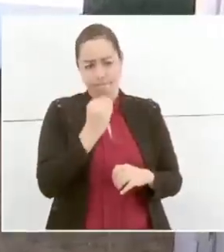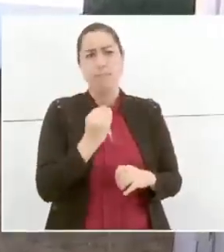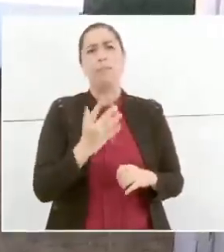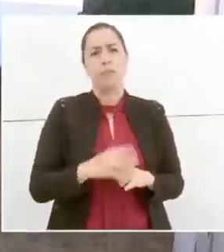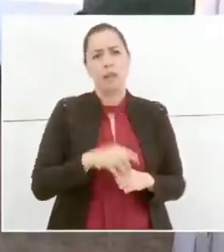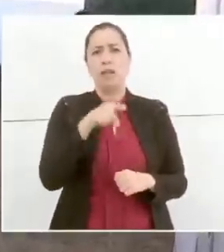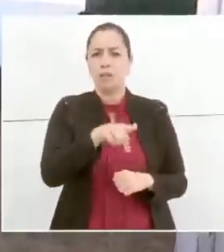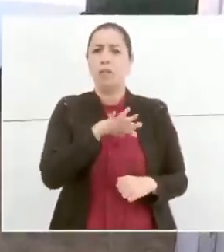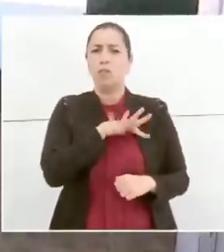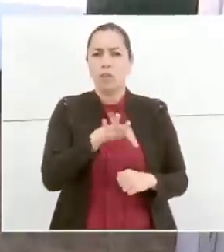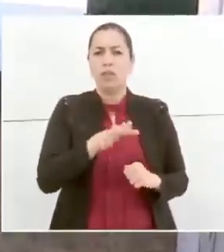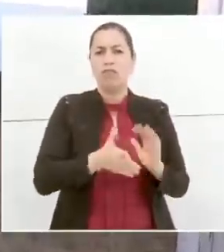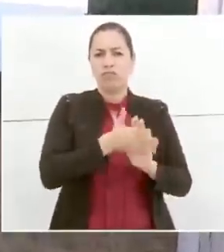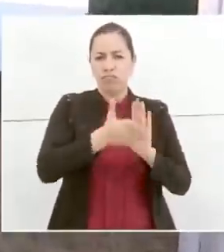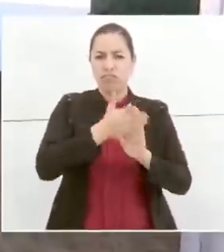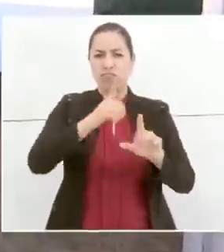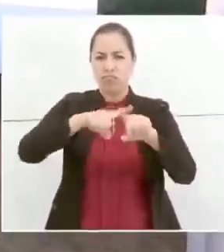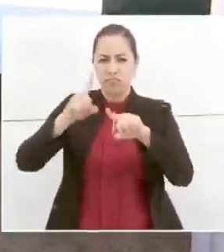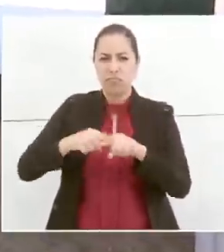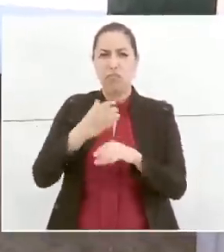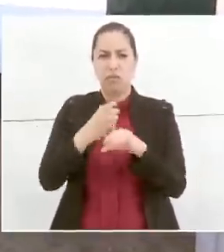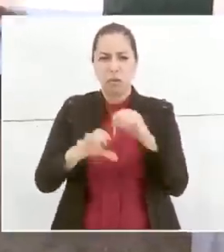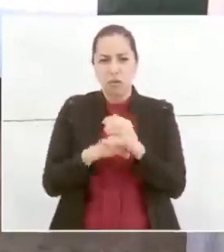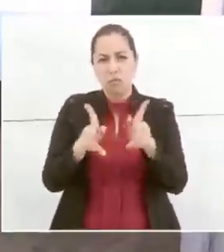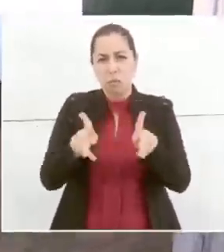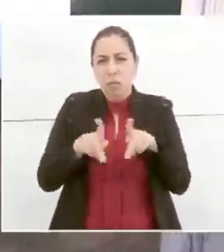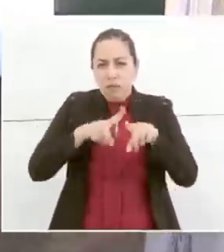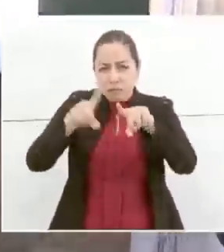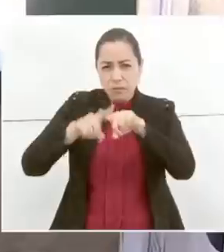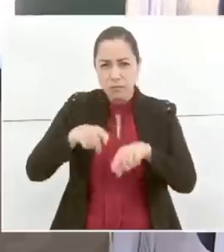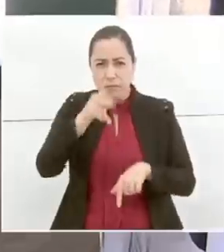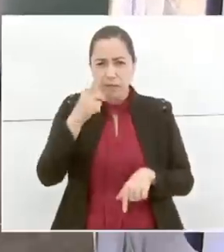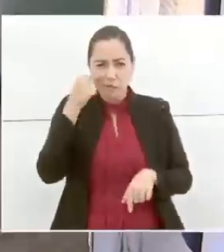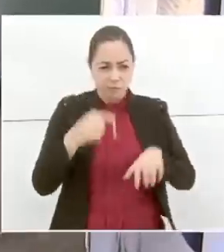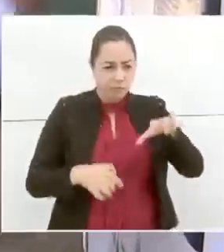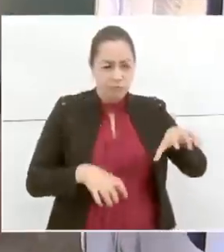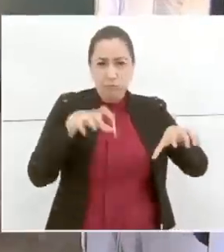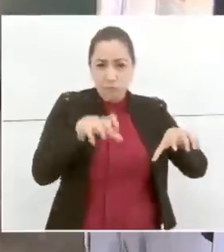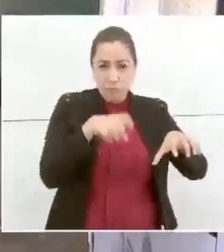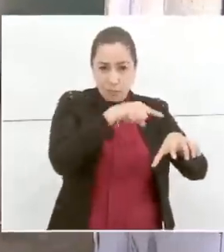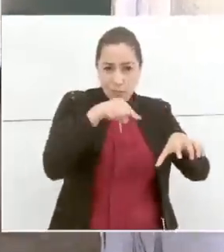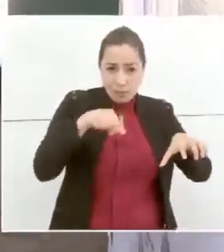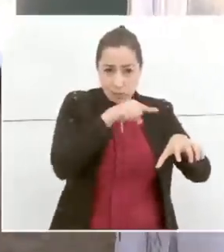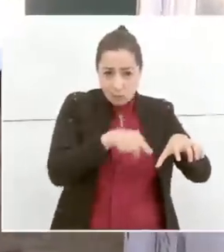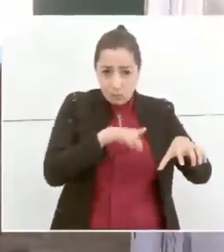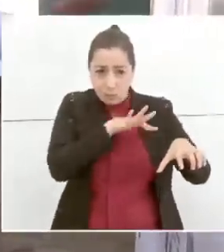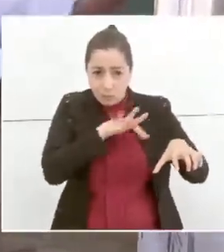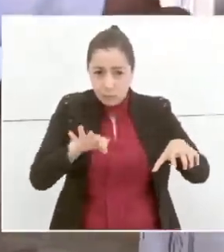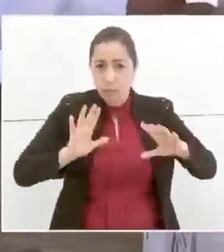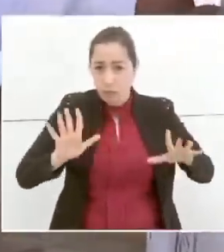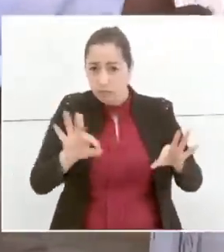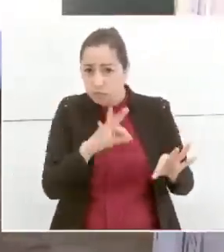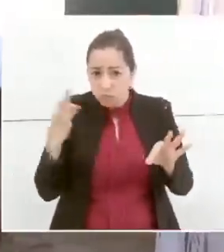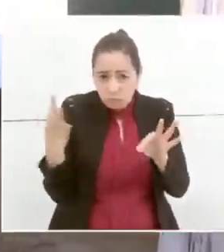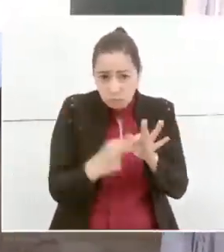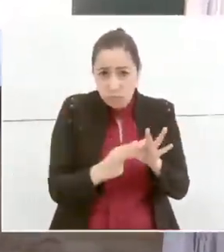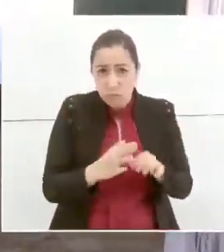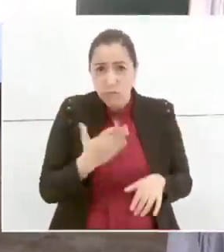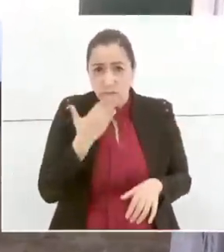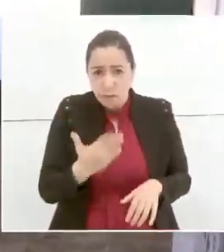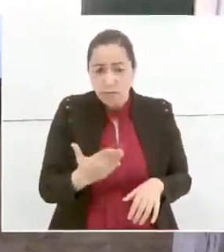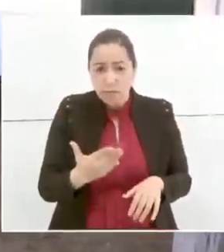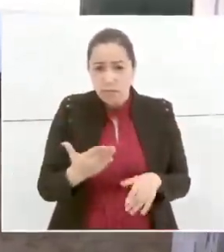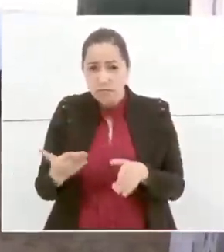hacer algún parque. Por eso, pero con estas dos plantas no puedes resolver todavía. Sí. Con ¿cerrar esta? Sí. ¿No se